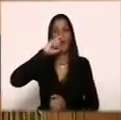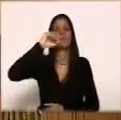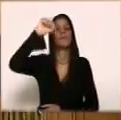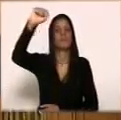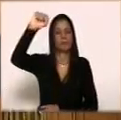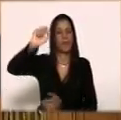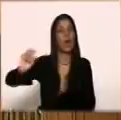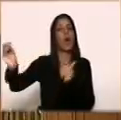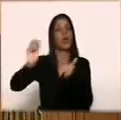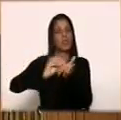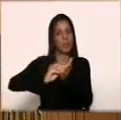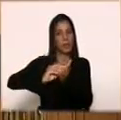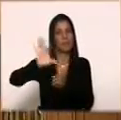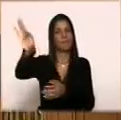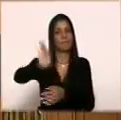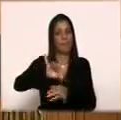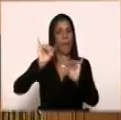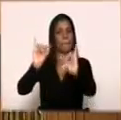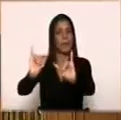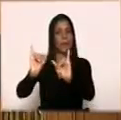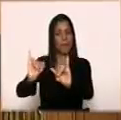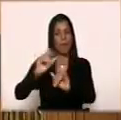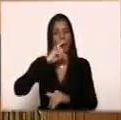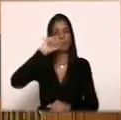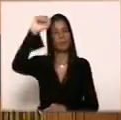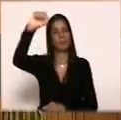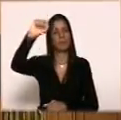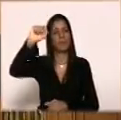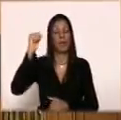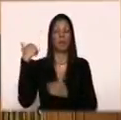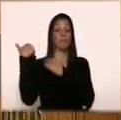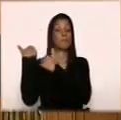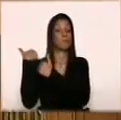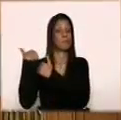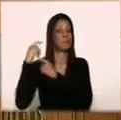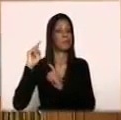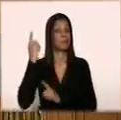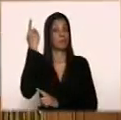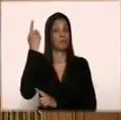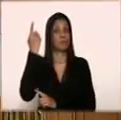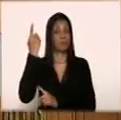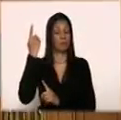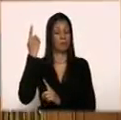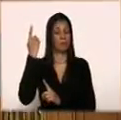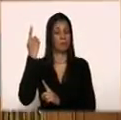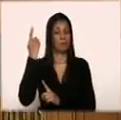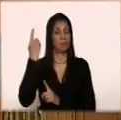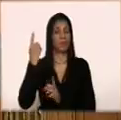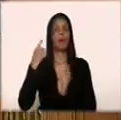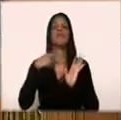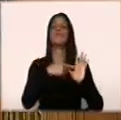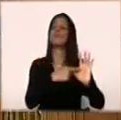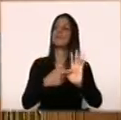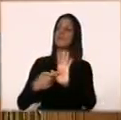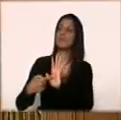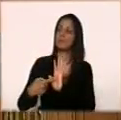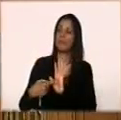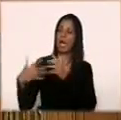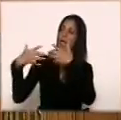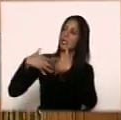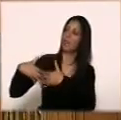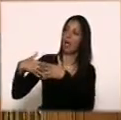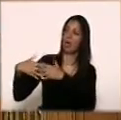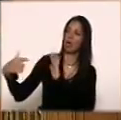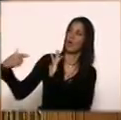Nicolás Maduro, porque esa es la tarea fundamental, y demos una demostración a ese imperio